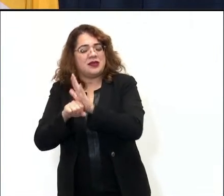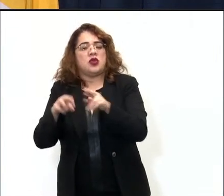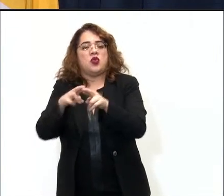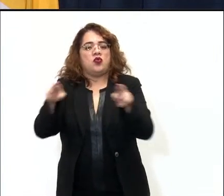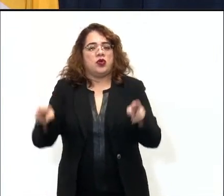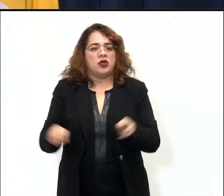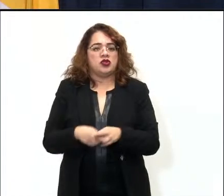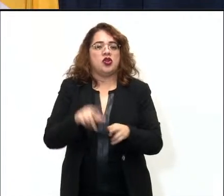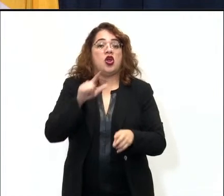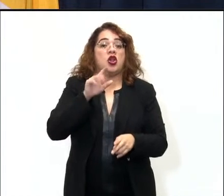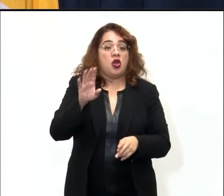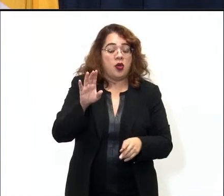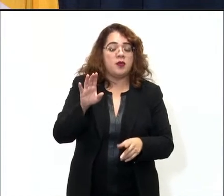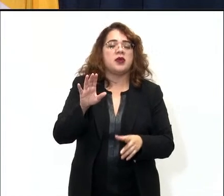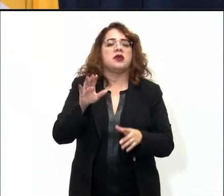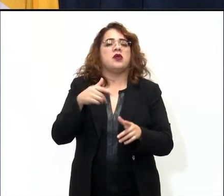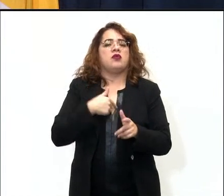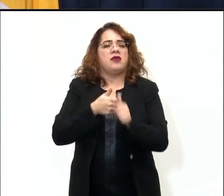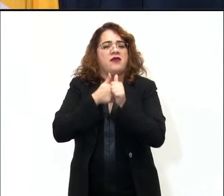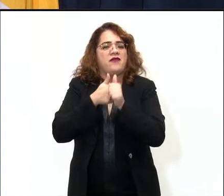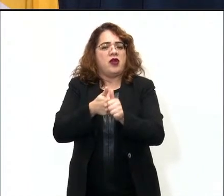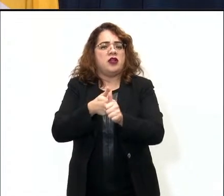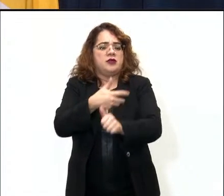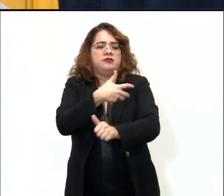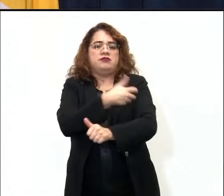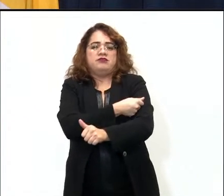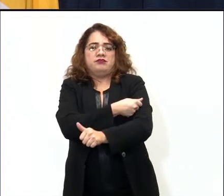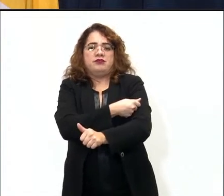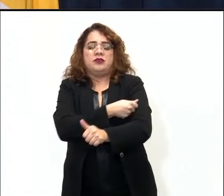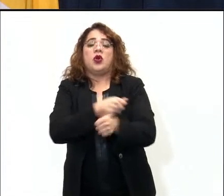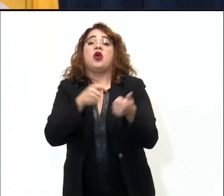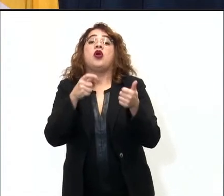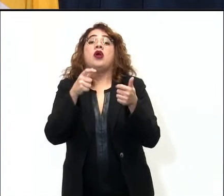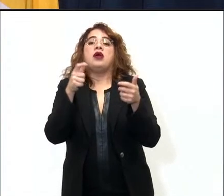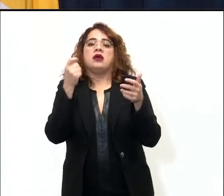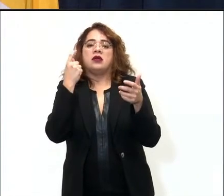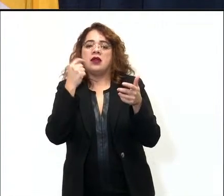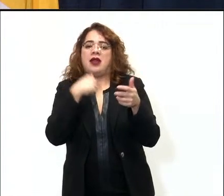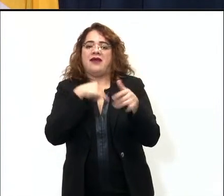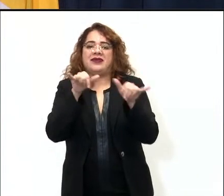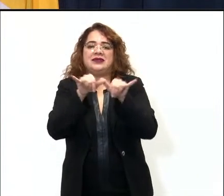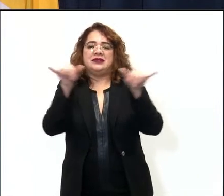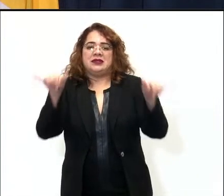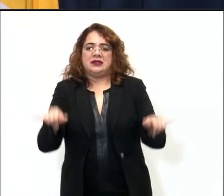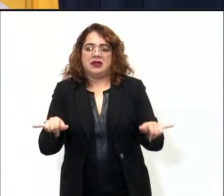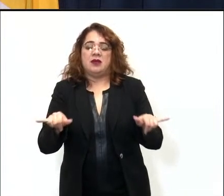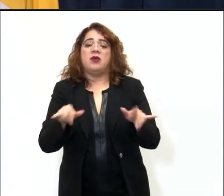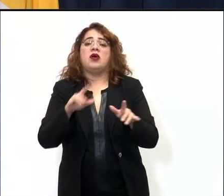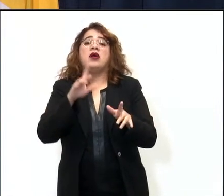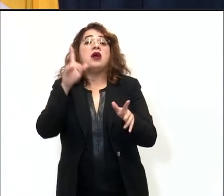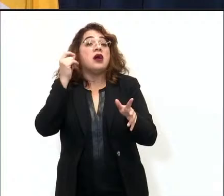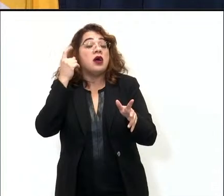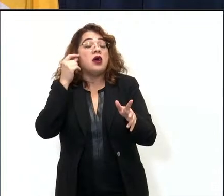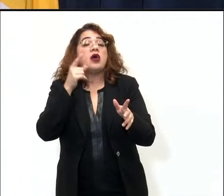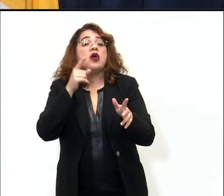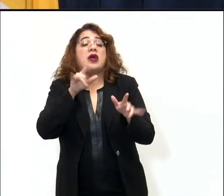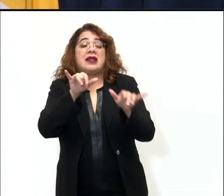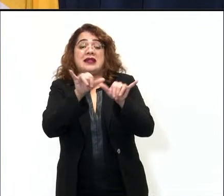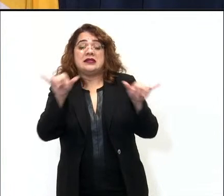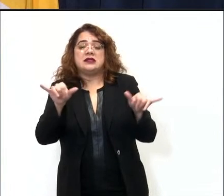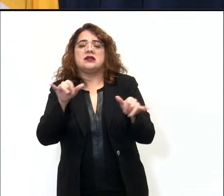aquí en la ciudad de Long Beach, las personas que son identificados por su grupo de fuerza laboral, eso significa